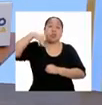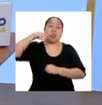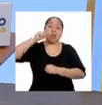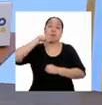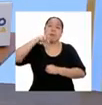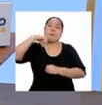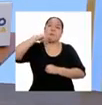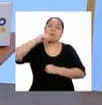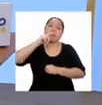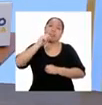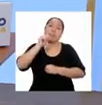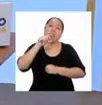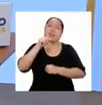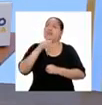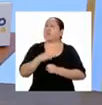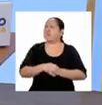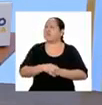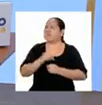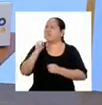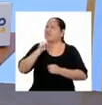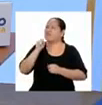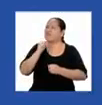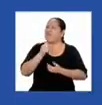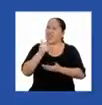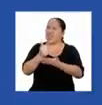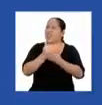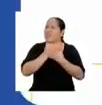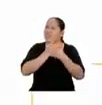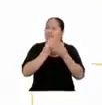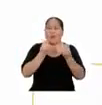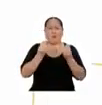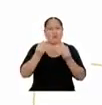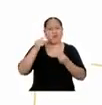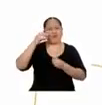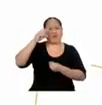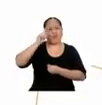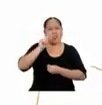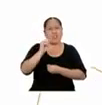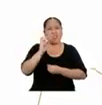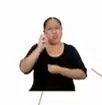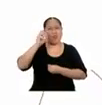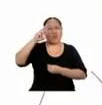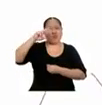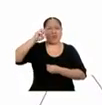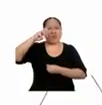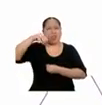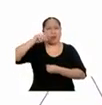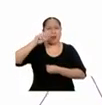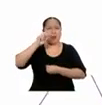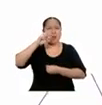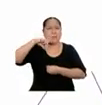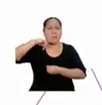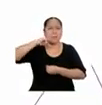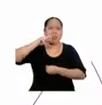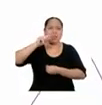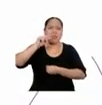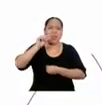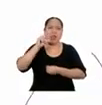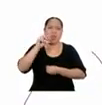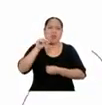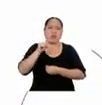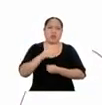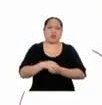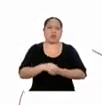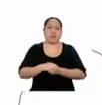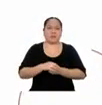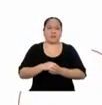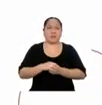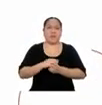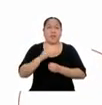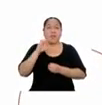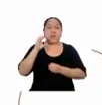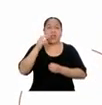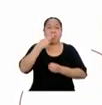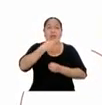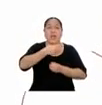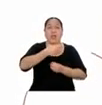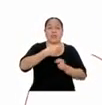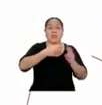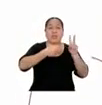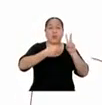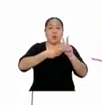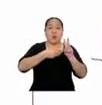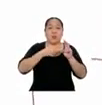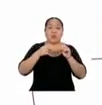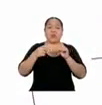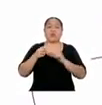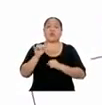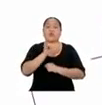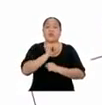Ah, ¿verdad? ¡Qué útil es ese teorema! El cuadrado de la hipotenusa es igual a la suma de los